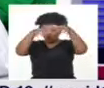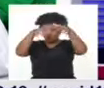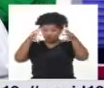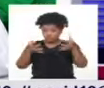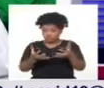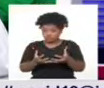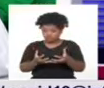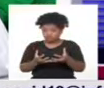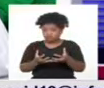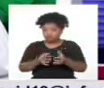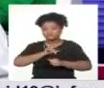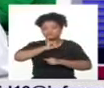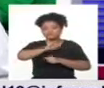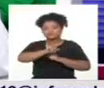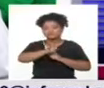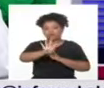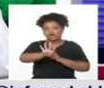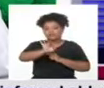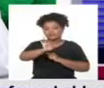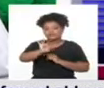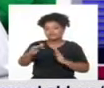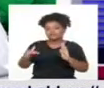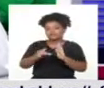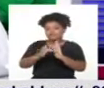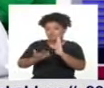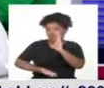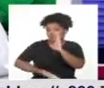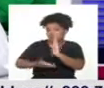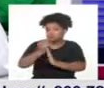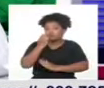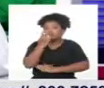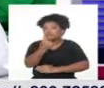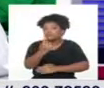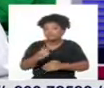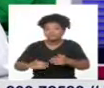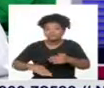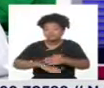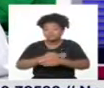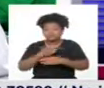casos más en un solo día. Estamos hablando de